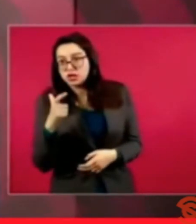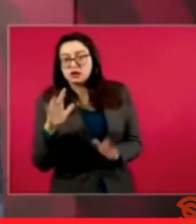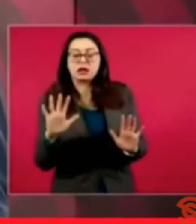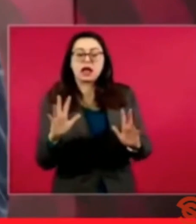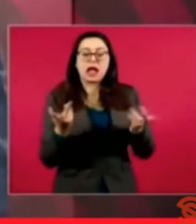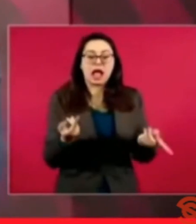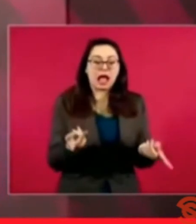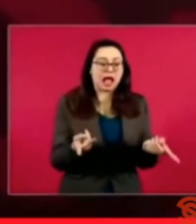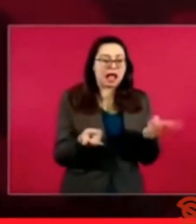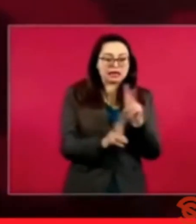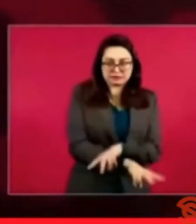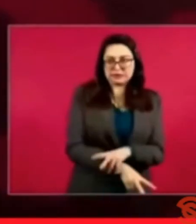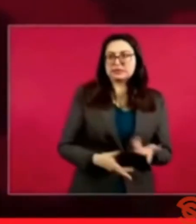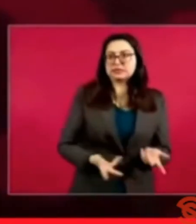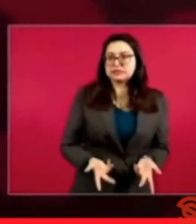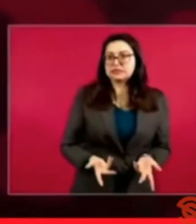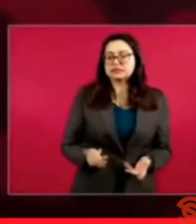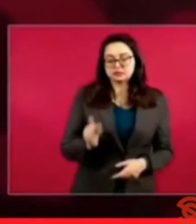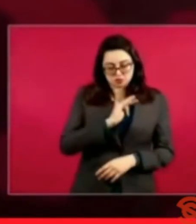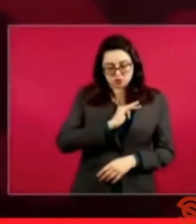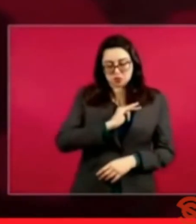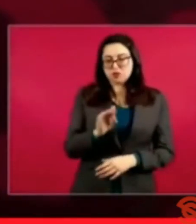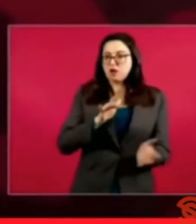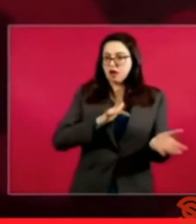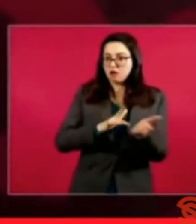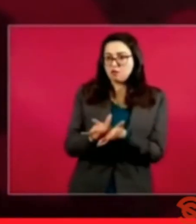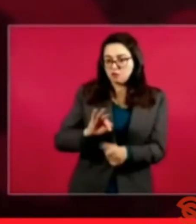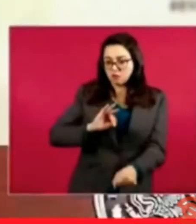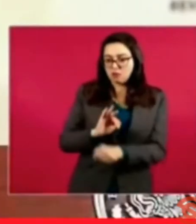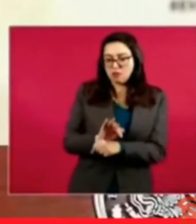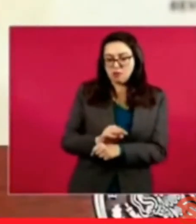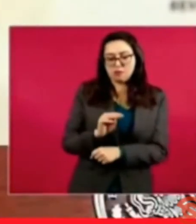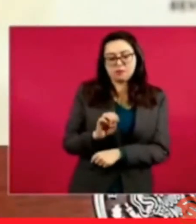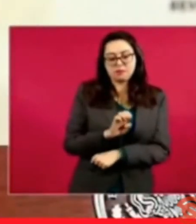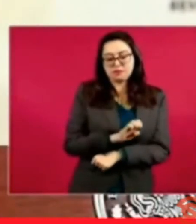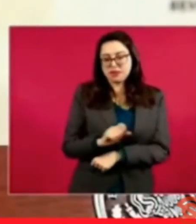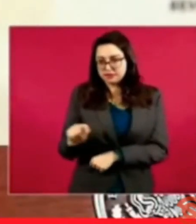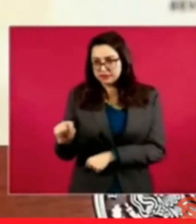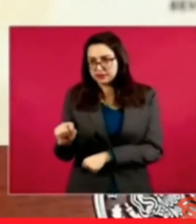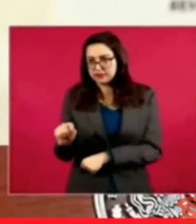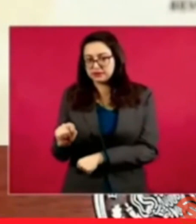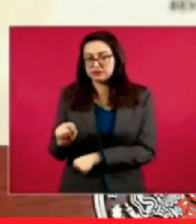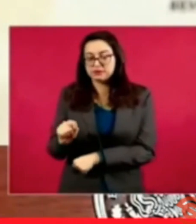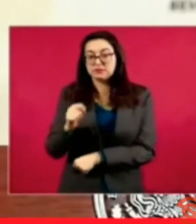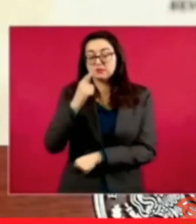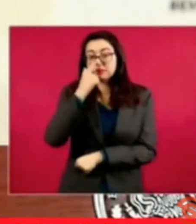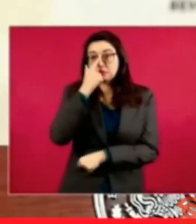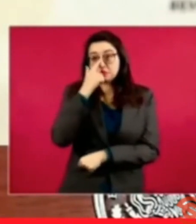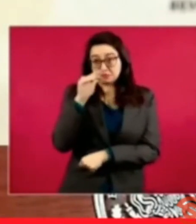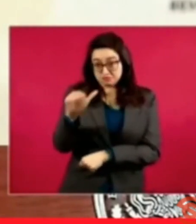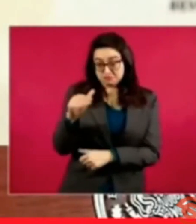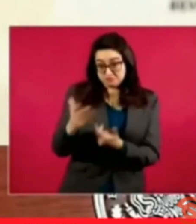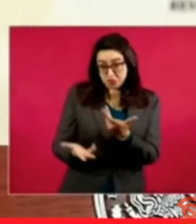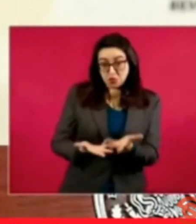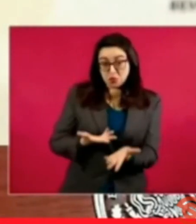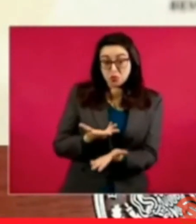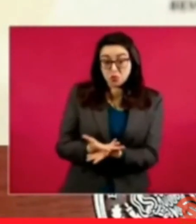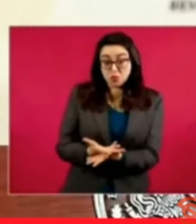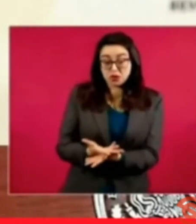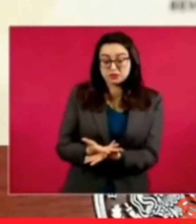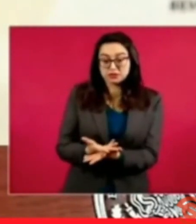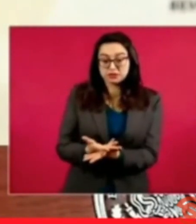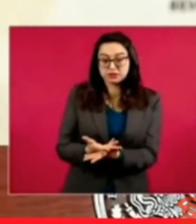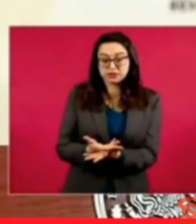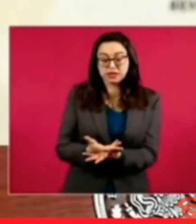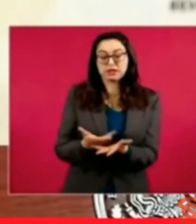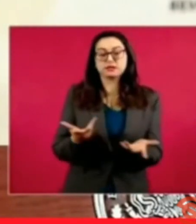pues como no aceptó Peña, le fueron a plantear